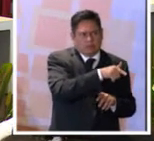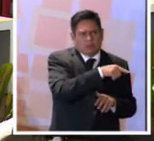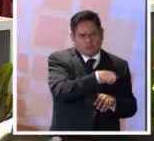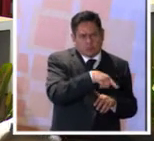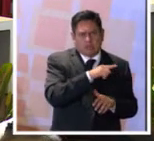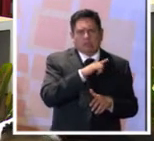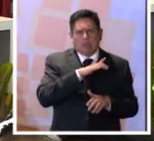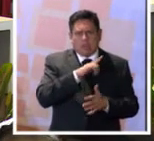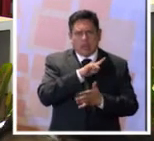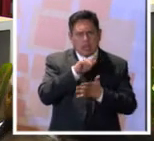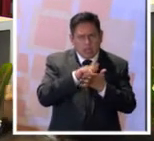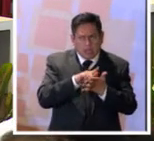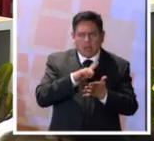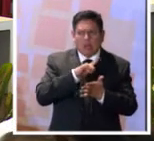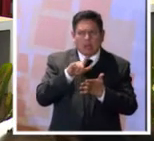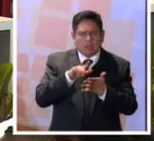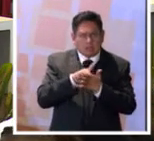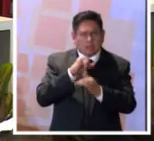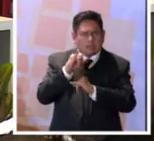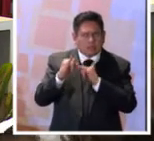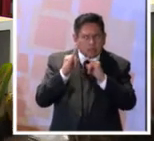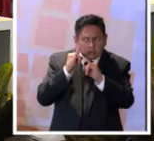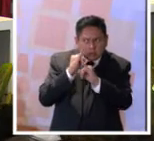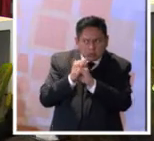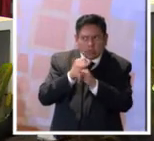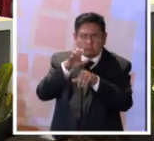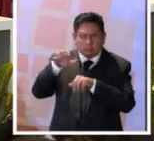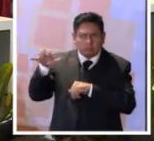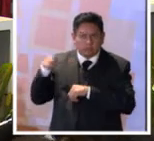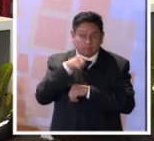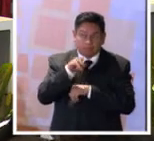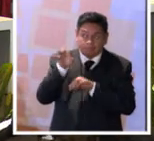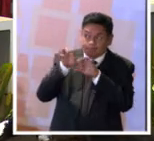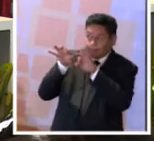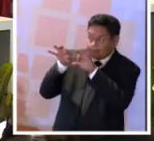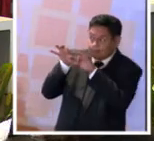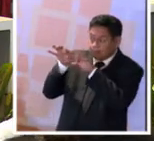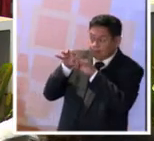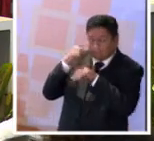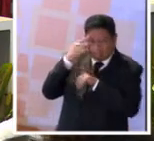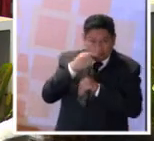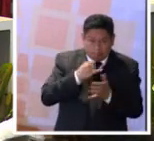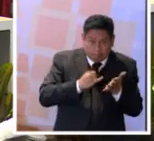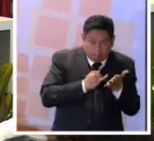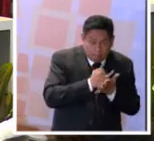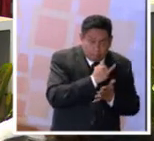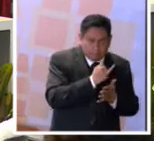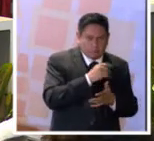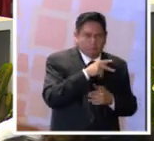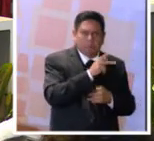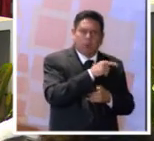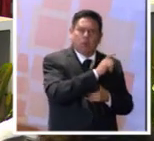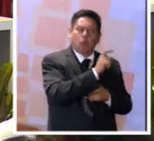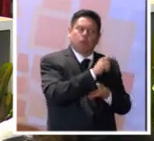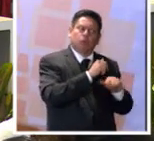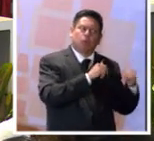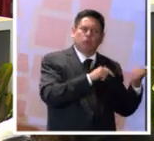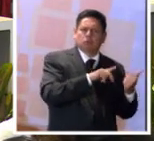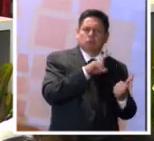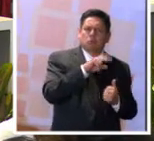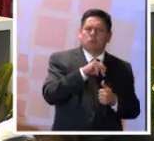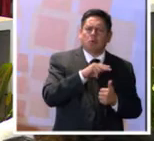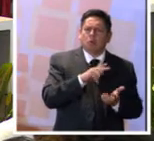poder hacer de la paridad punto de llegada y no solo punto de postulación. ¿Qué nos puedes comentar sobre